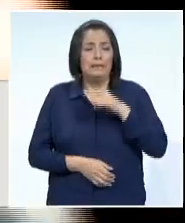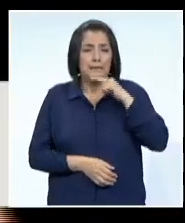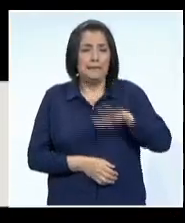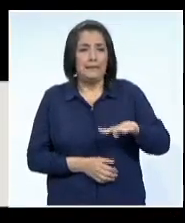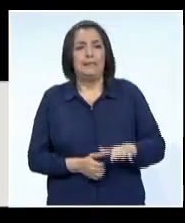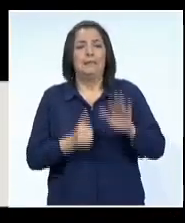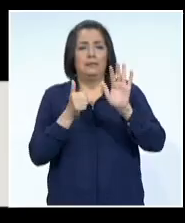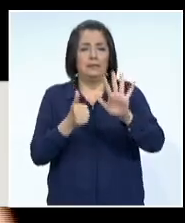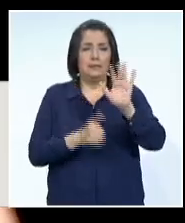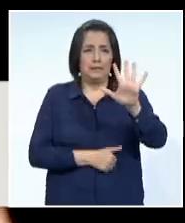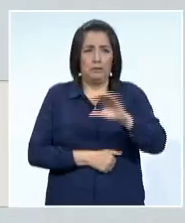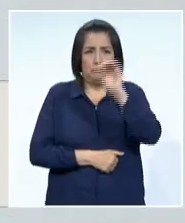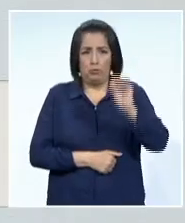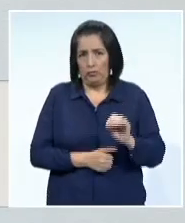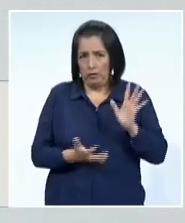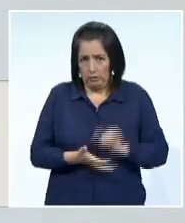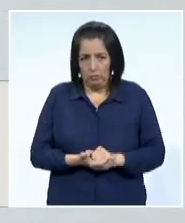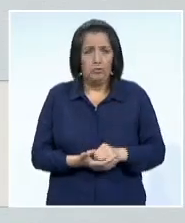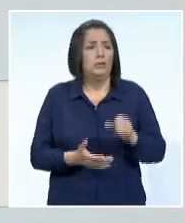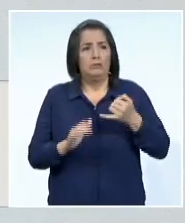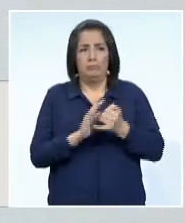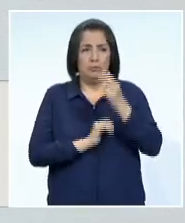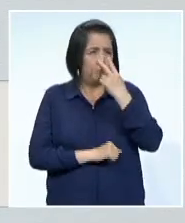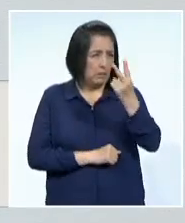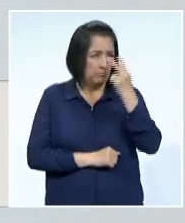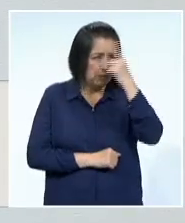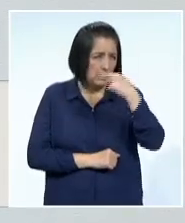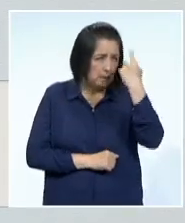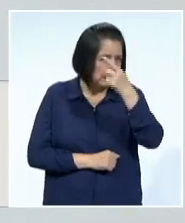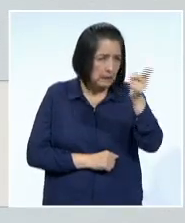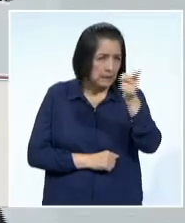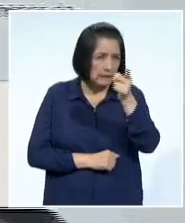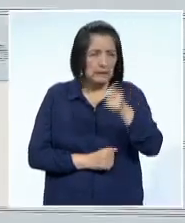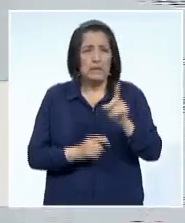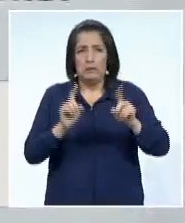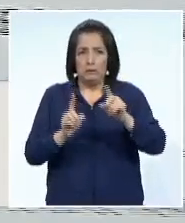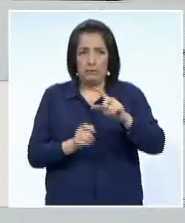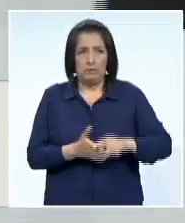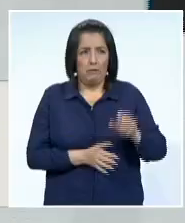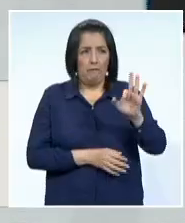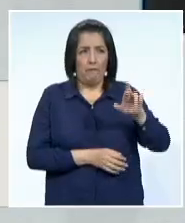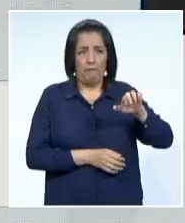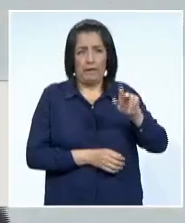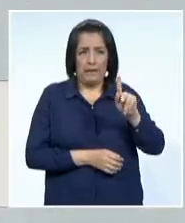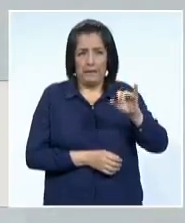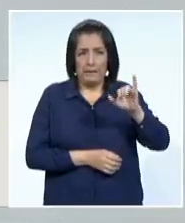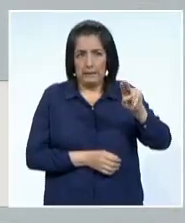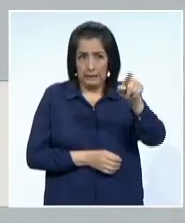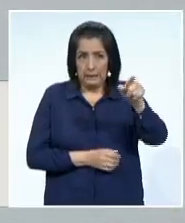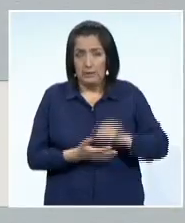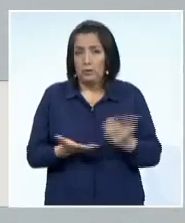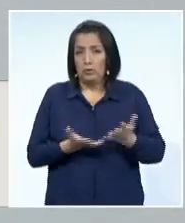el 65% de las víctimas. Mire bien los rostros de algunos de estos sujetos. Franklin Cruz Aiquipa